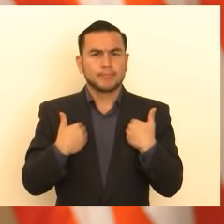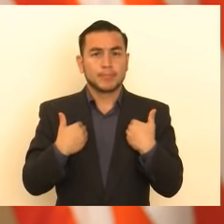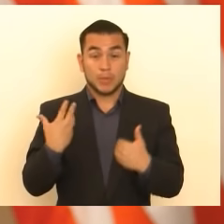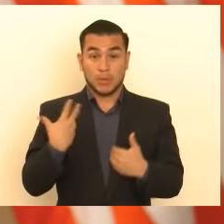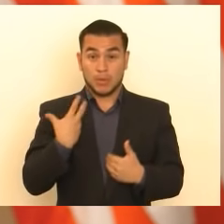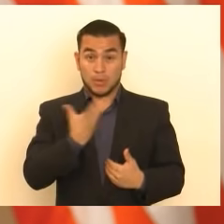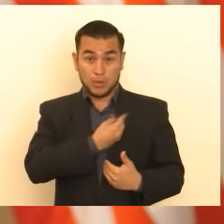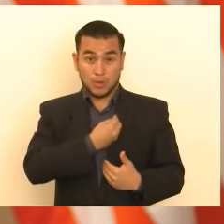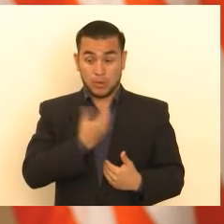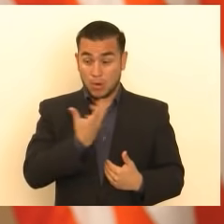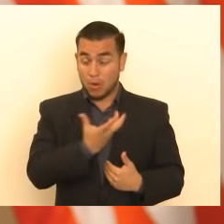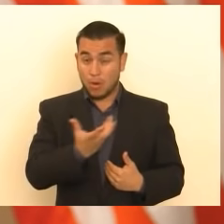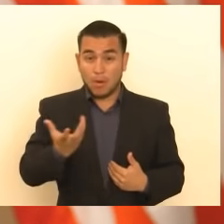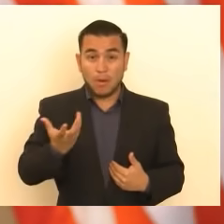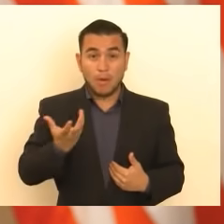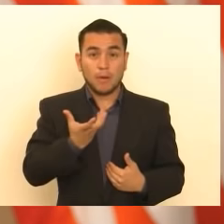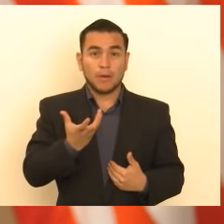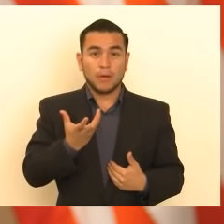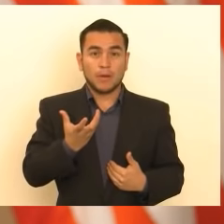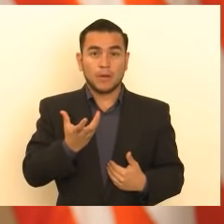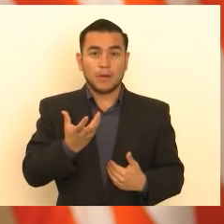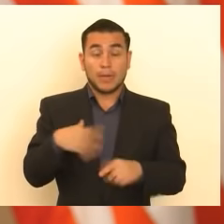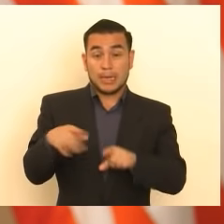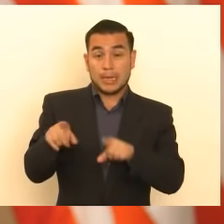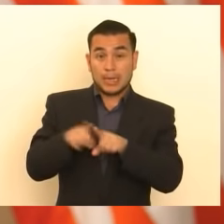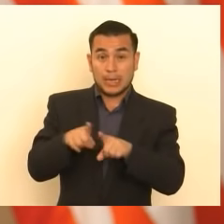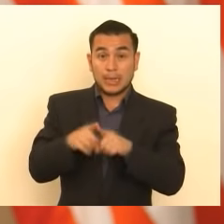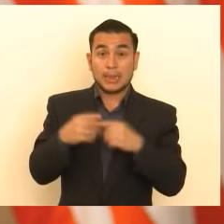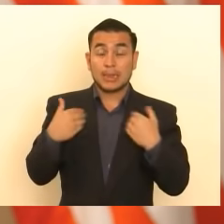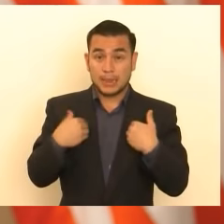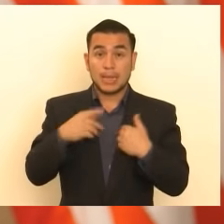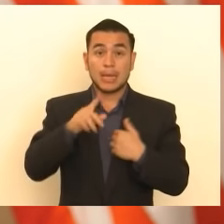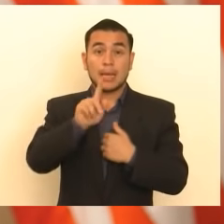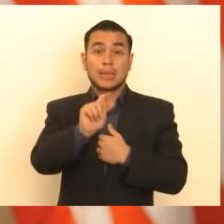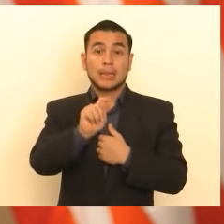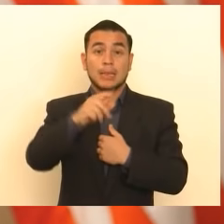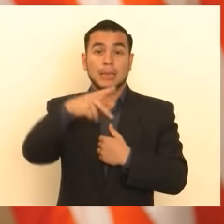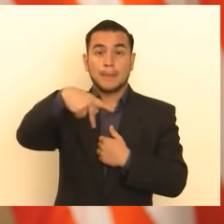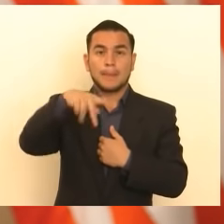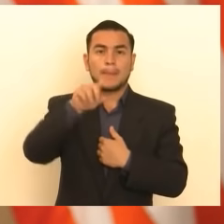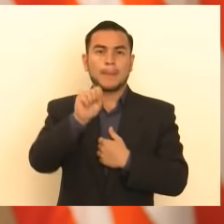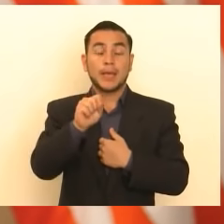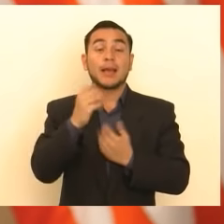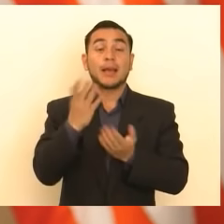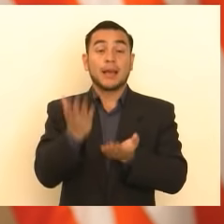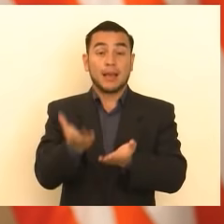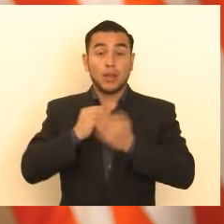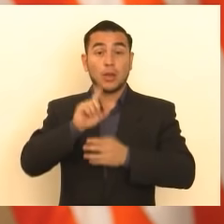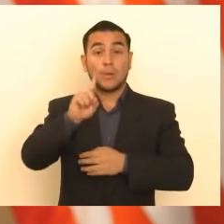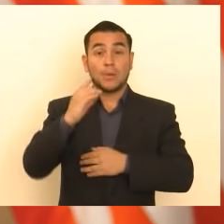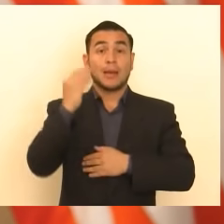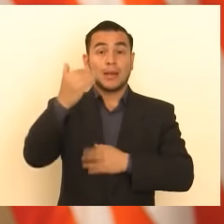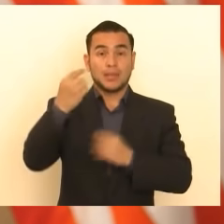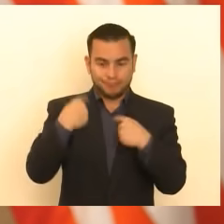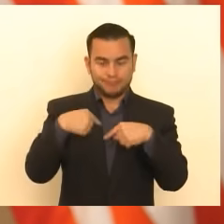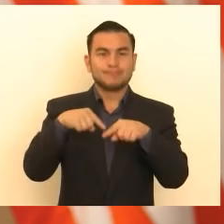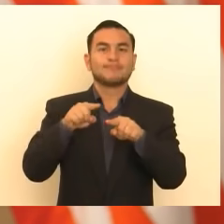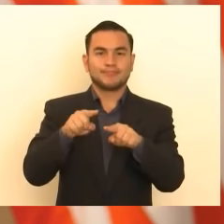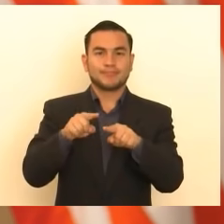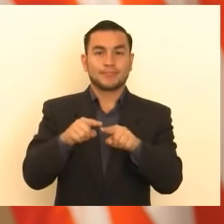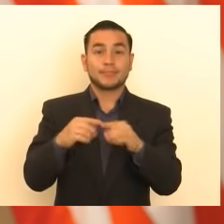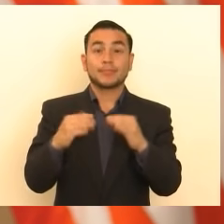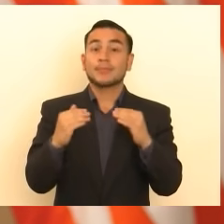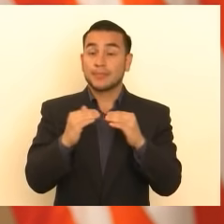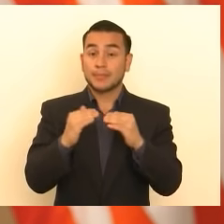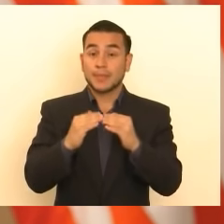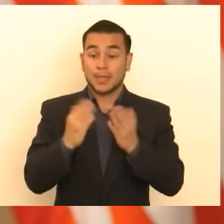hermanos beneficiados con el TPS, tienen un año y un año adicional para los salvadoreños. La ayuda ha